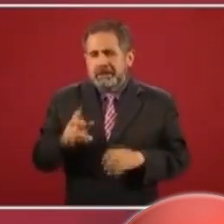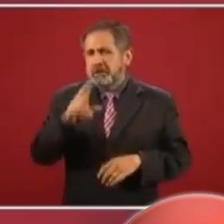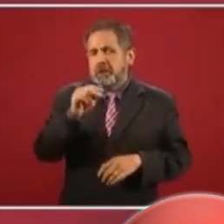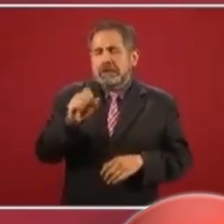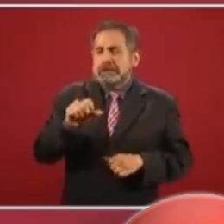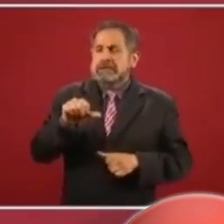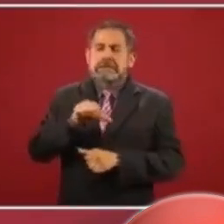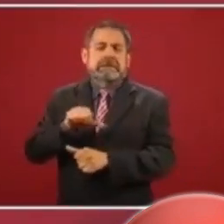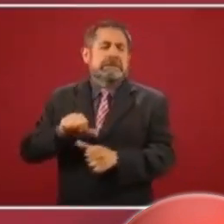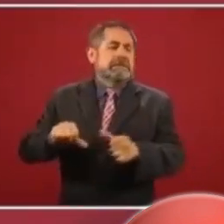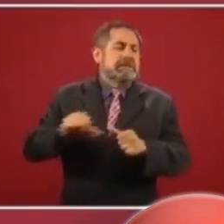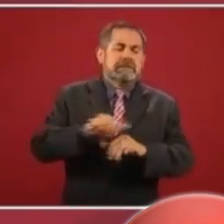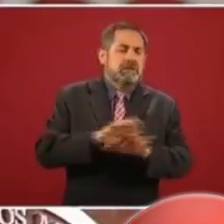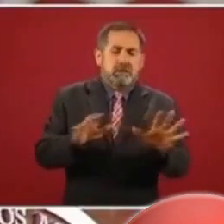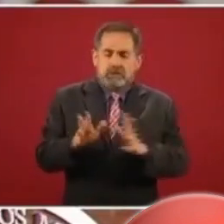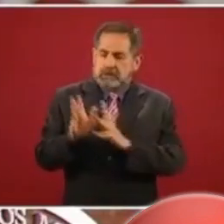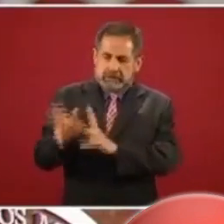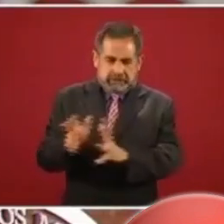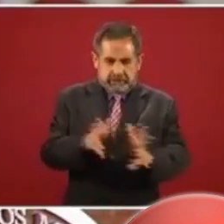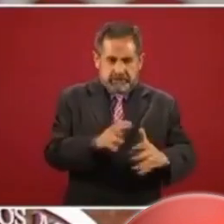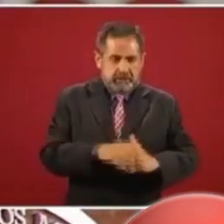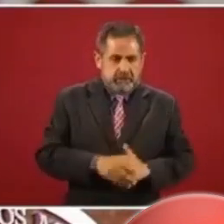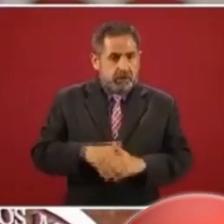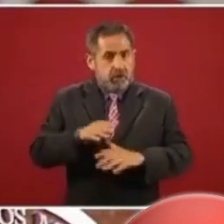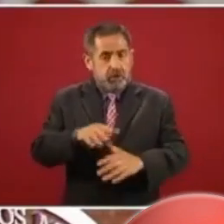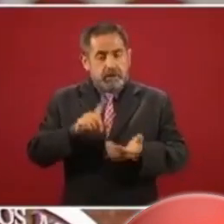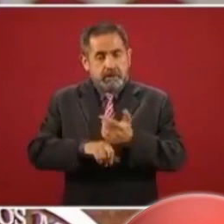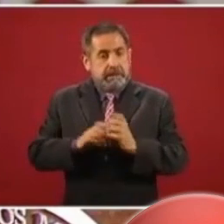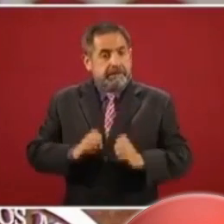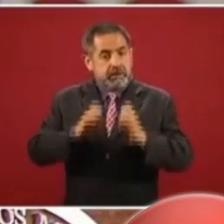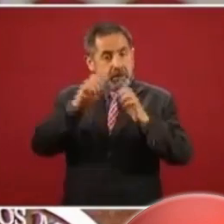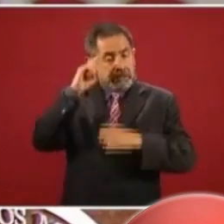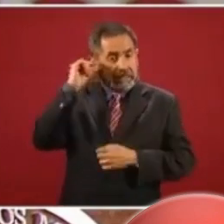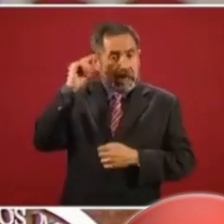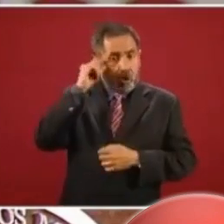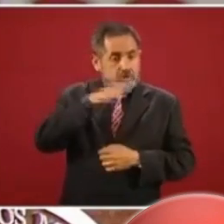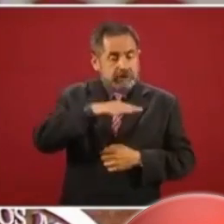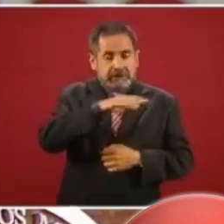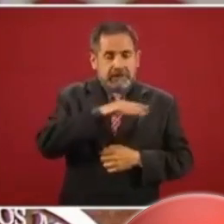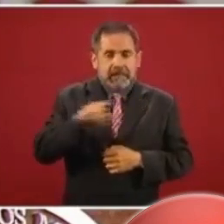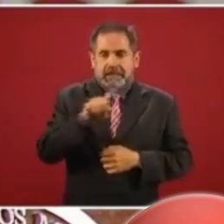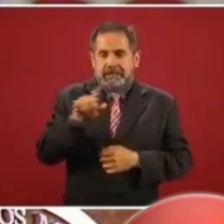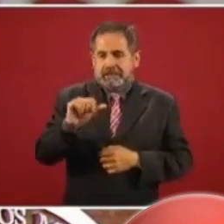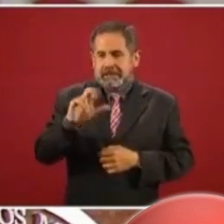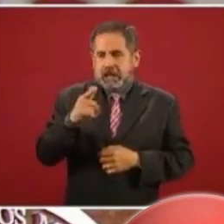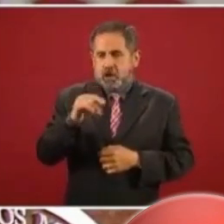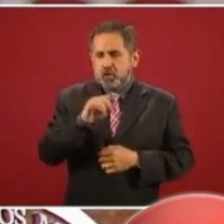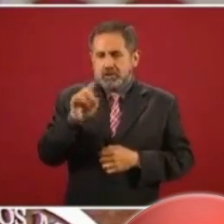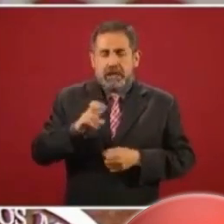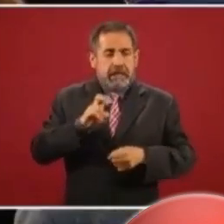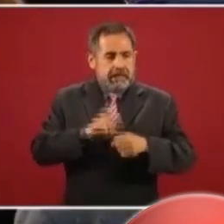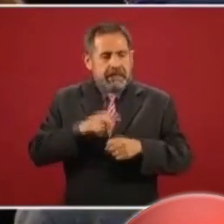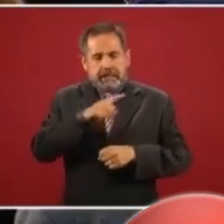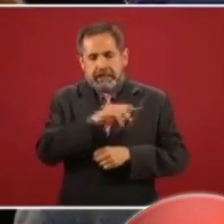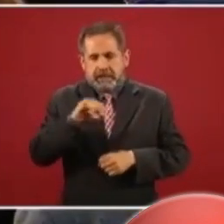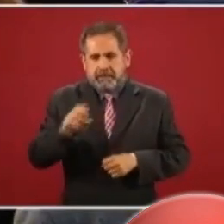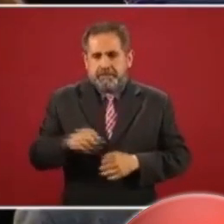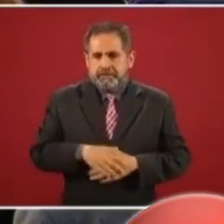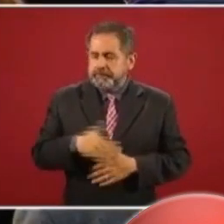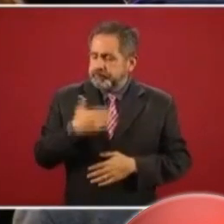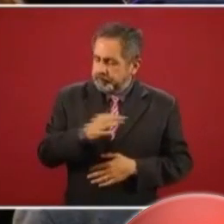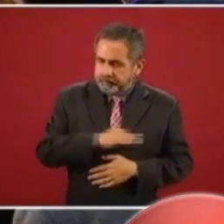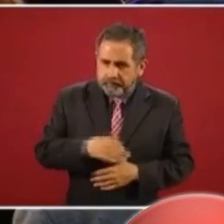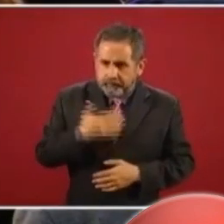rotación. Ahora, sobre el tema de Zaragoza, y además es una feliz coincidencia que esté aquí el general secretario,